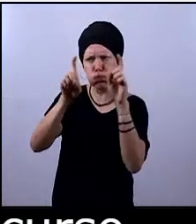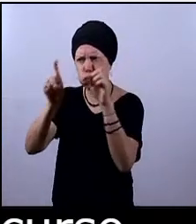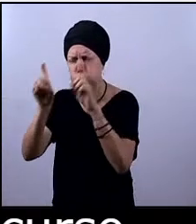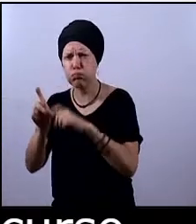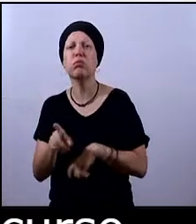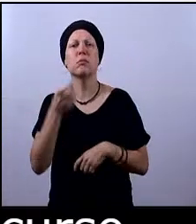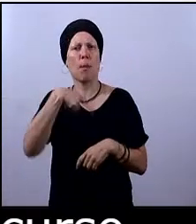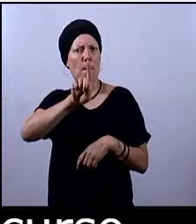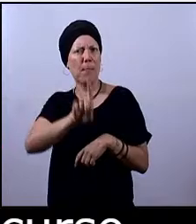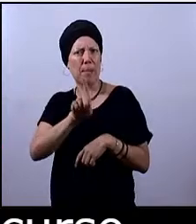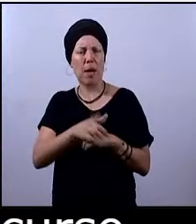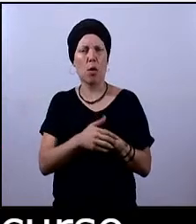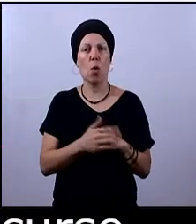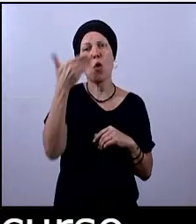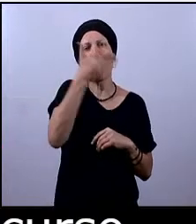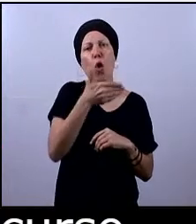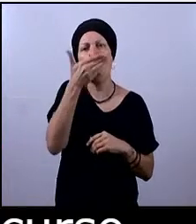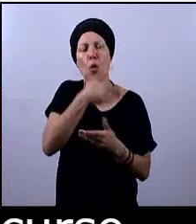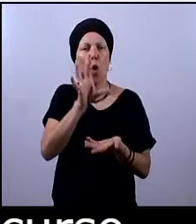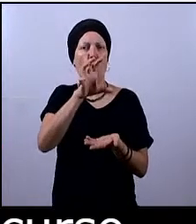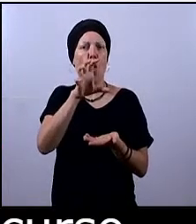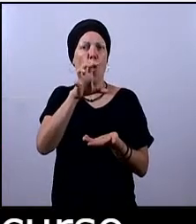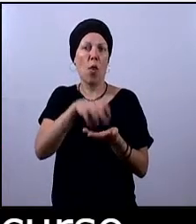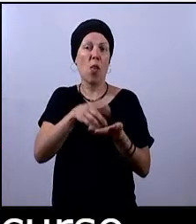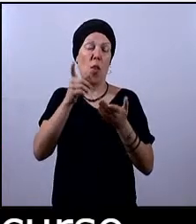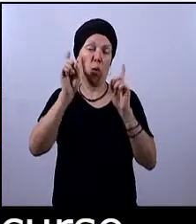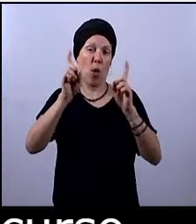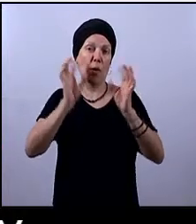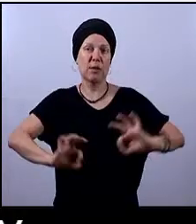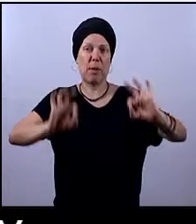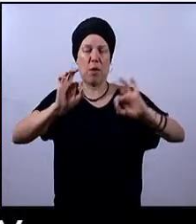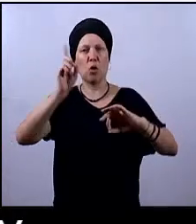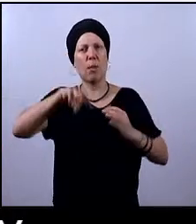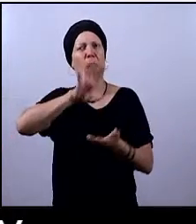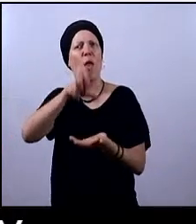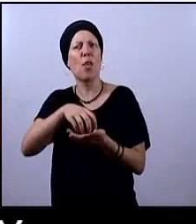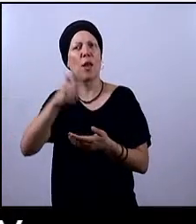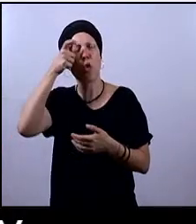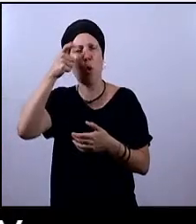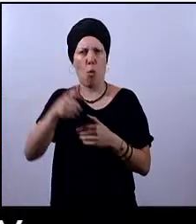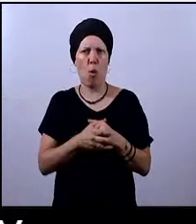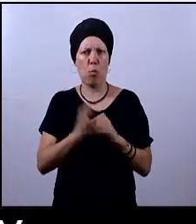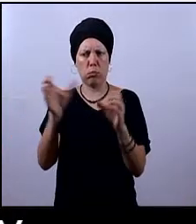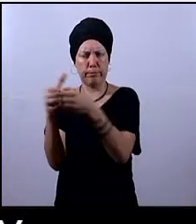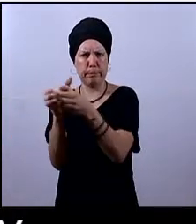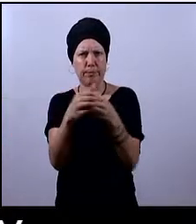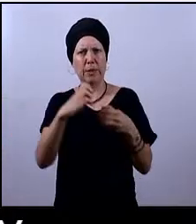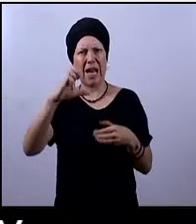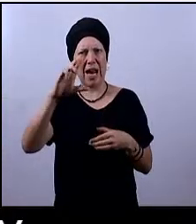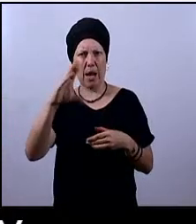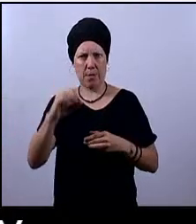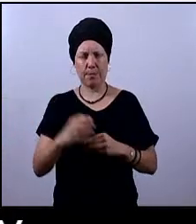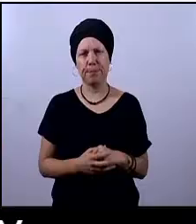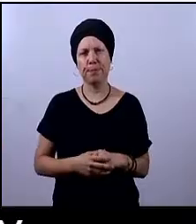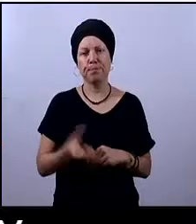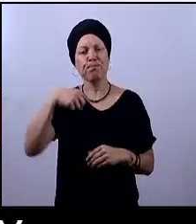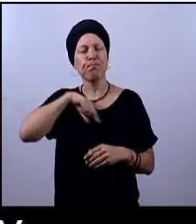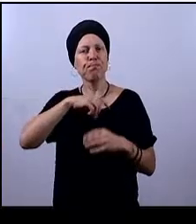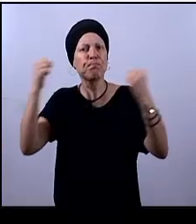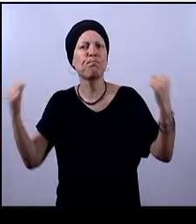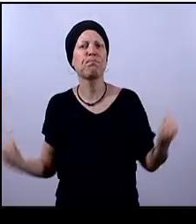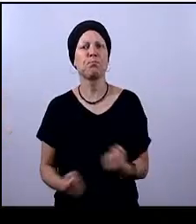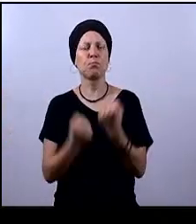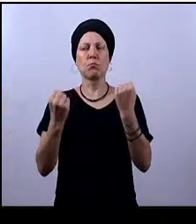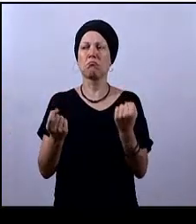primaria, de colegios de educación especial y de centros rurales agrupados. Hemos actuado en